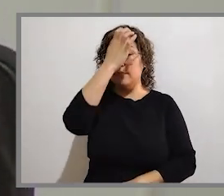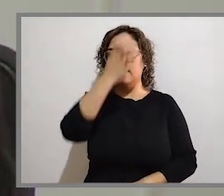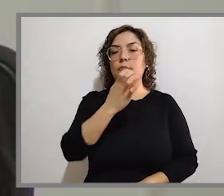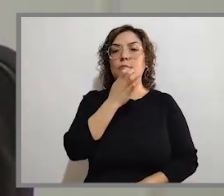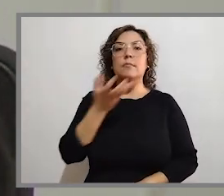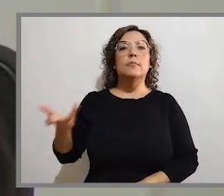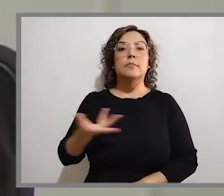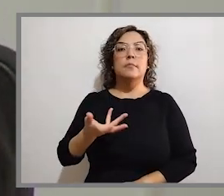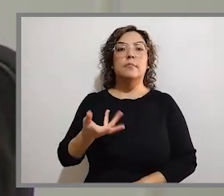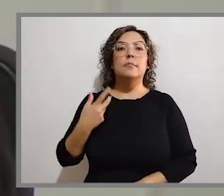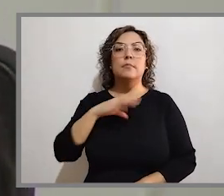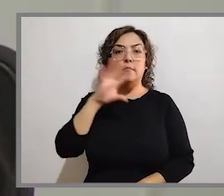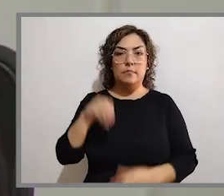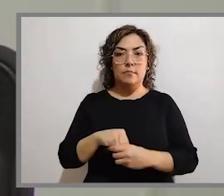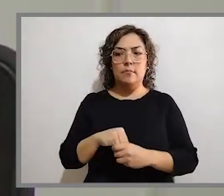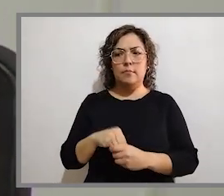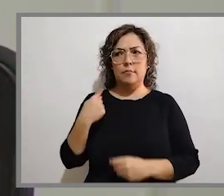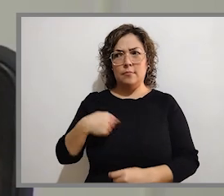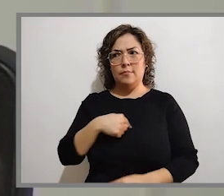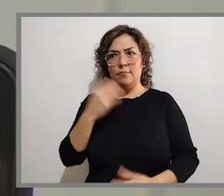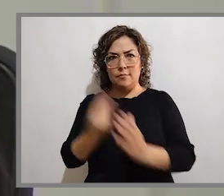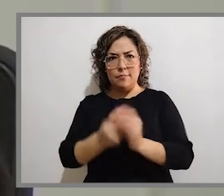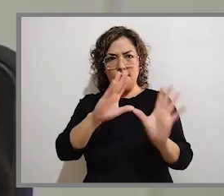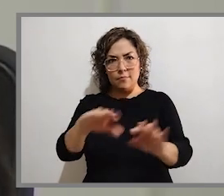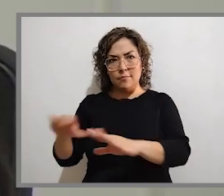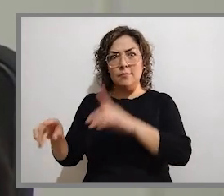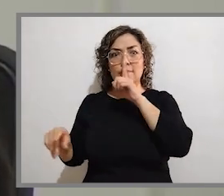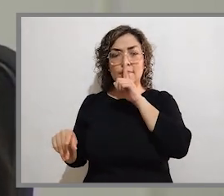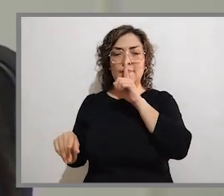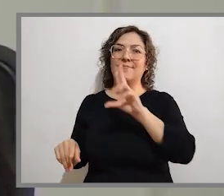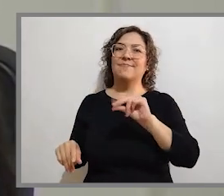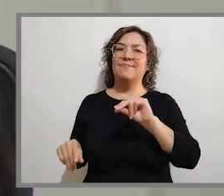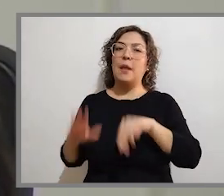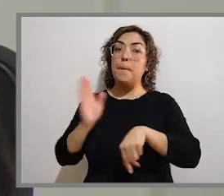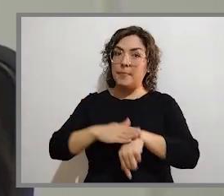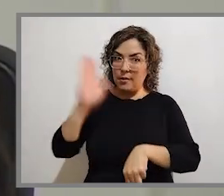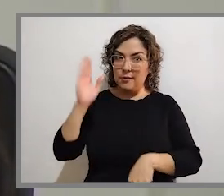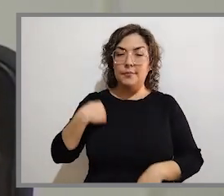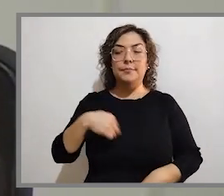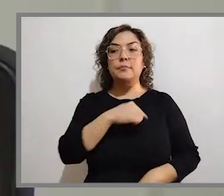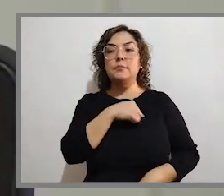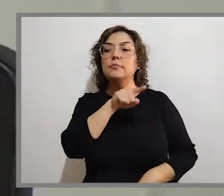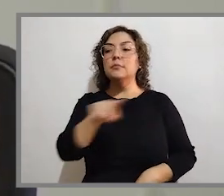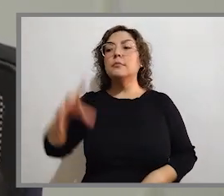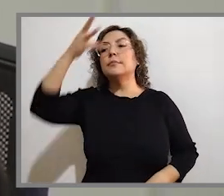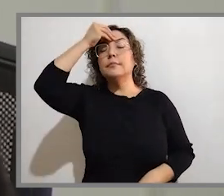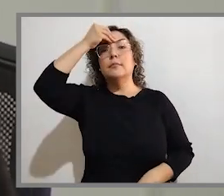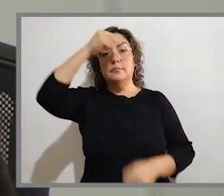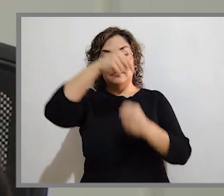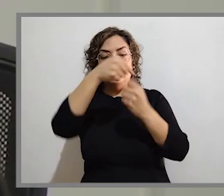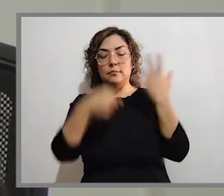para capacitar, sino para dar a conocer las herramientas a las mujeres de todo lo que tienen a su